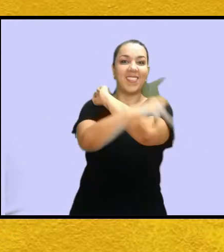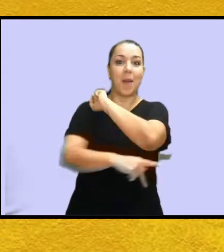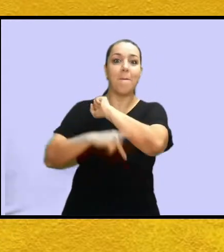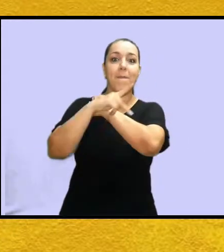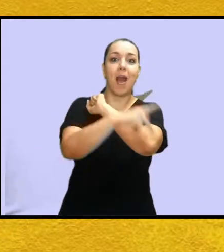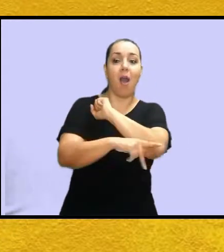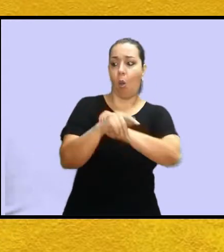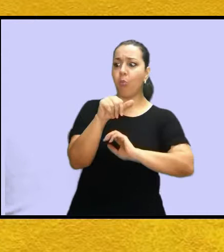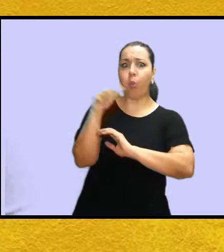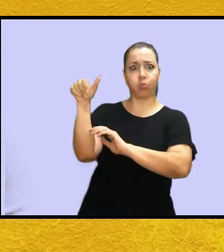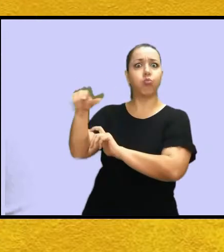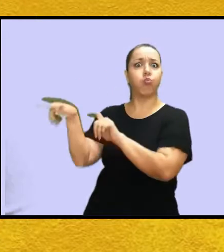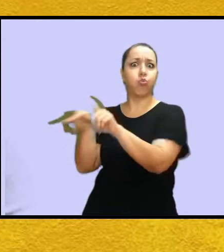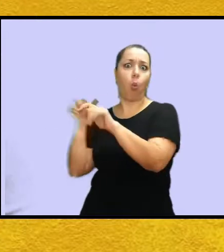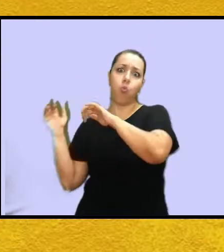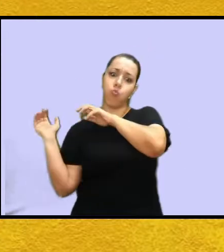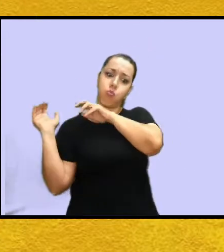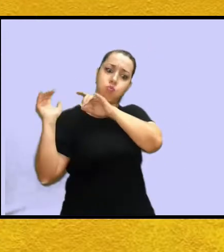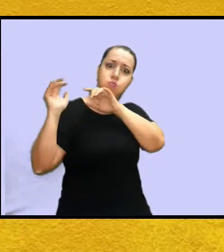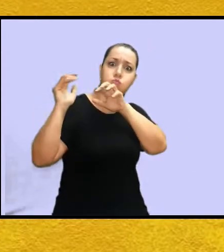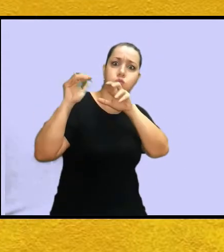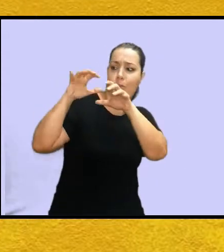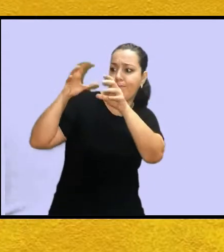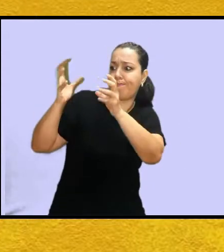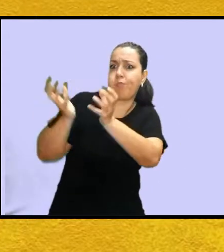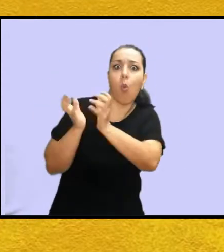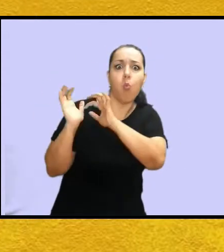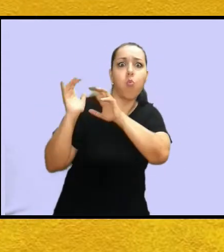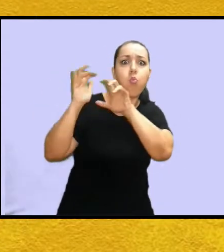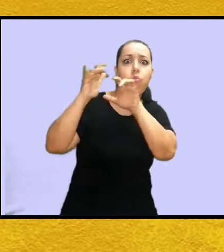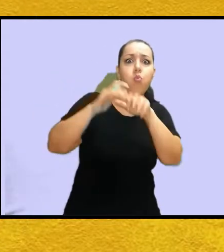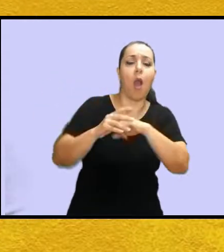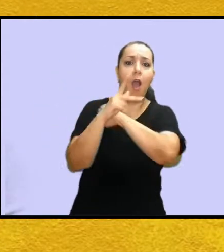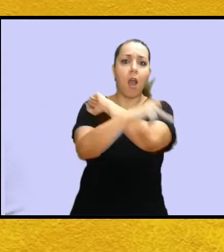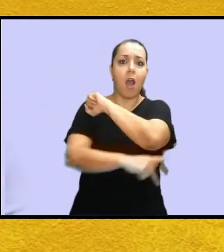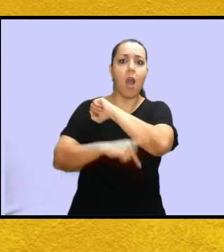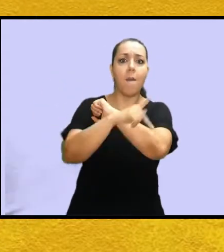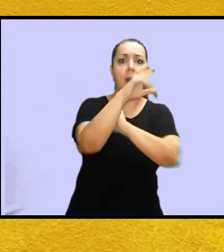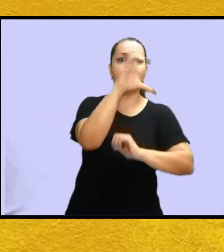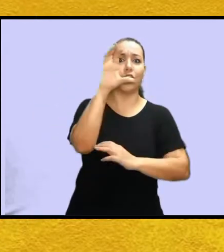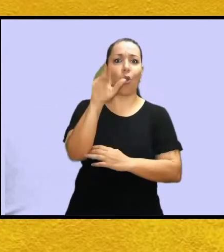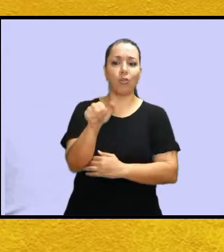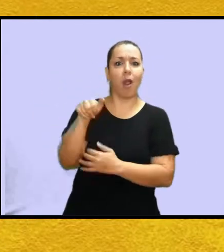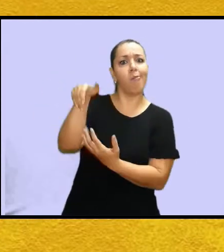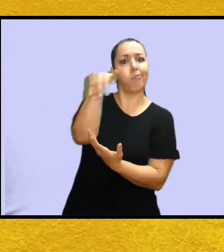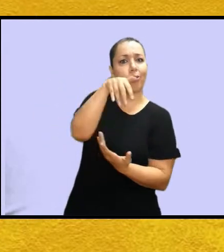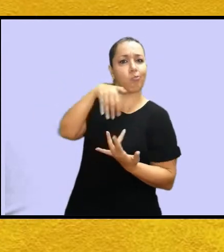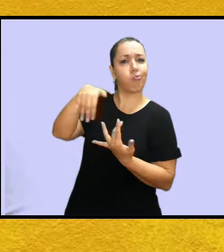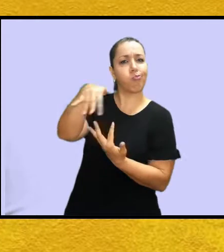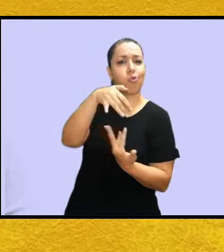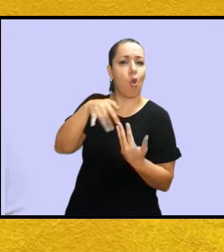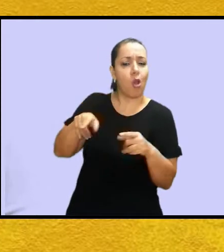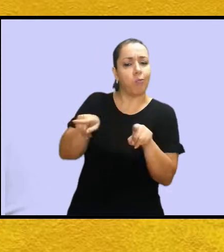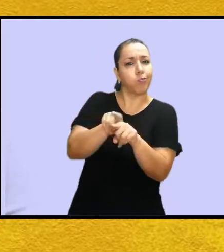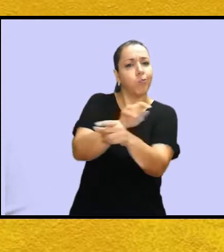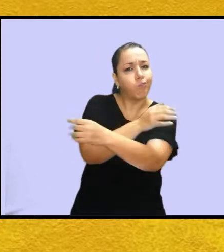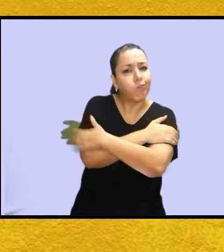patria y que nacieron en otros lugares de nuestro planeta, y hoy vivimos en una convivencia de